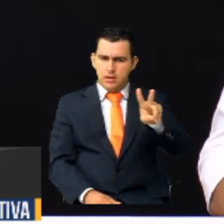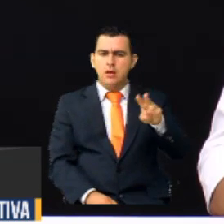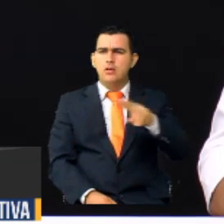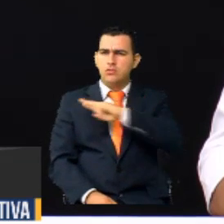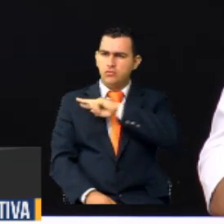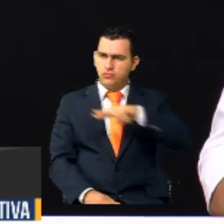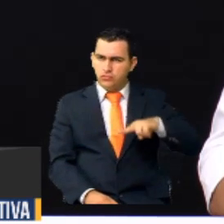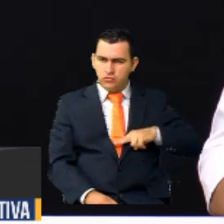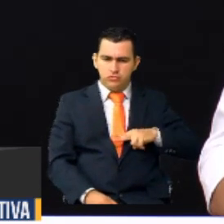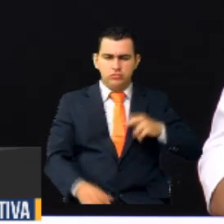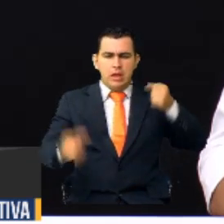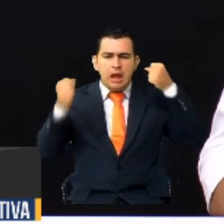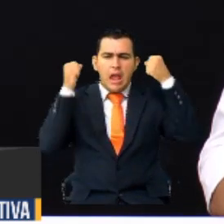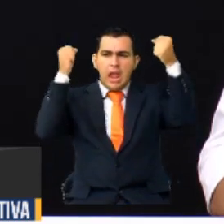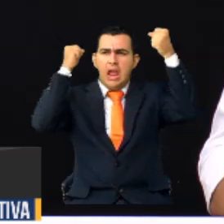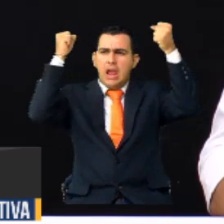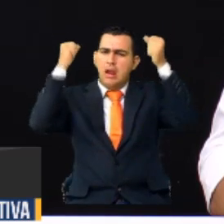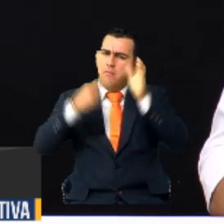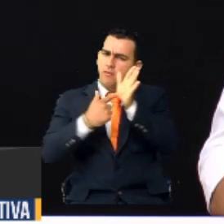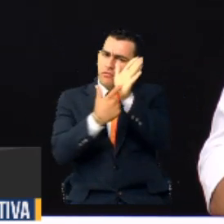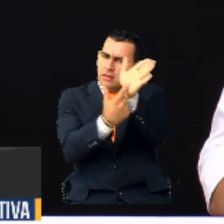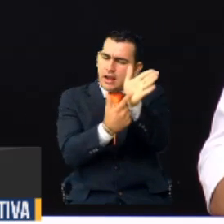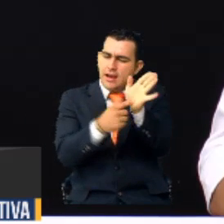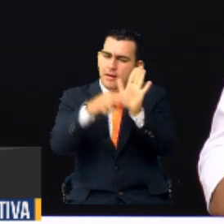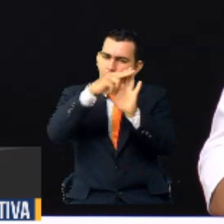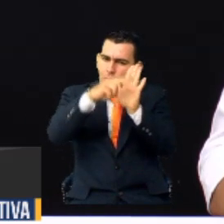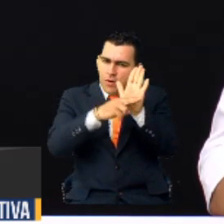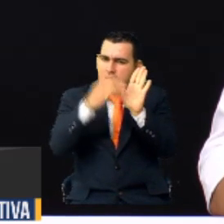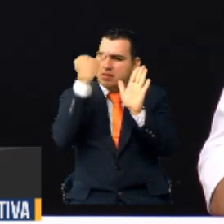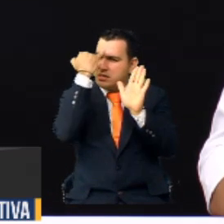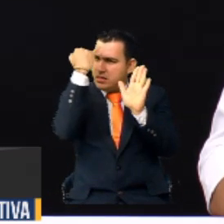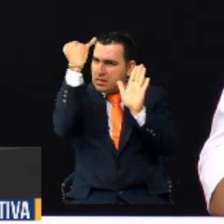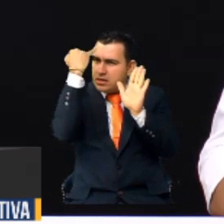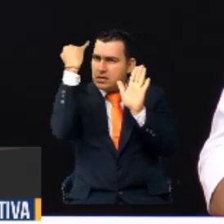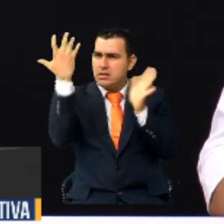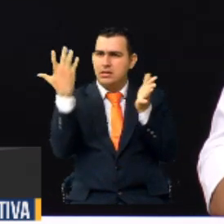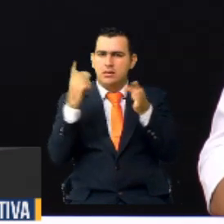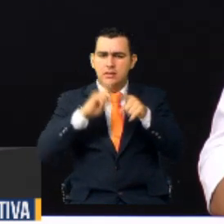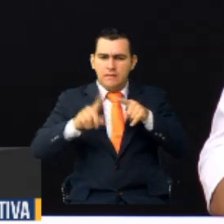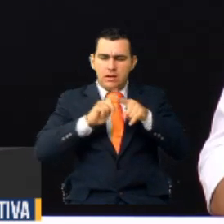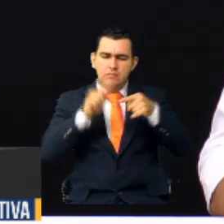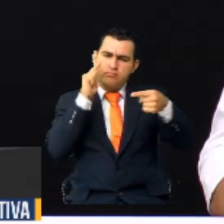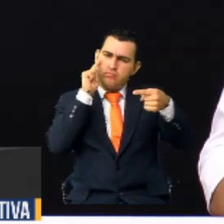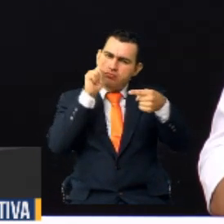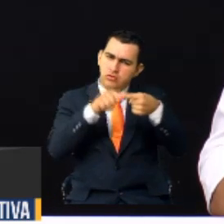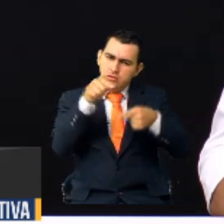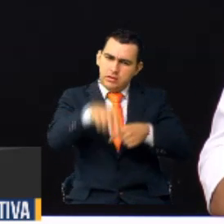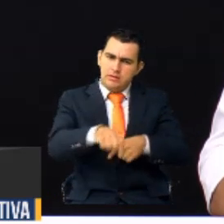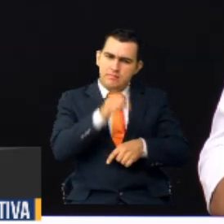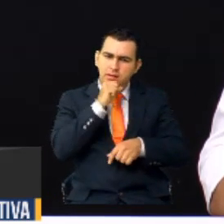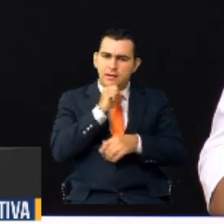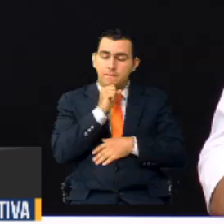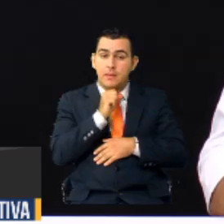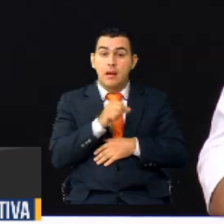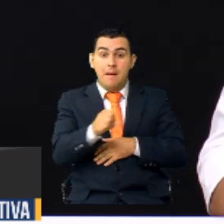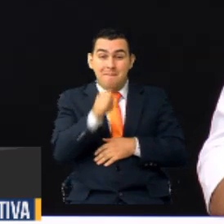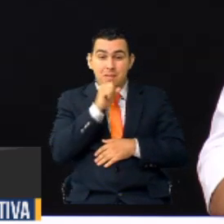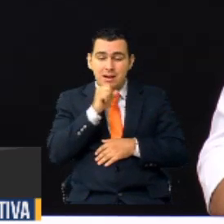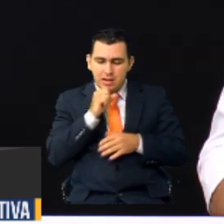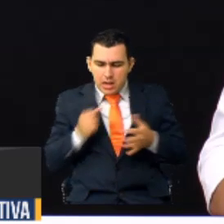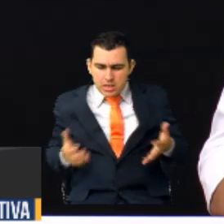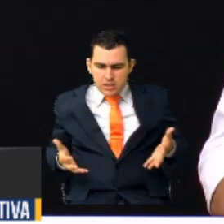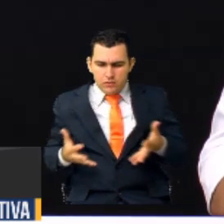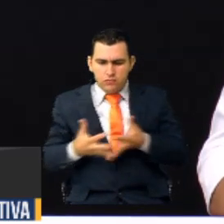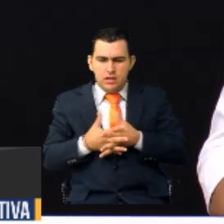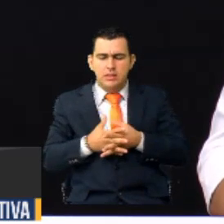de la forma como hemos presentado nuestra propuesta, nuestras ideas, nuestro propósito de ciudad, saben que Barrancabermeja, incluyente una ciudad para la vida,